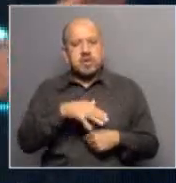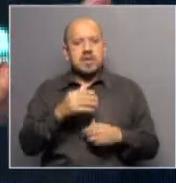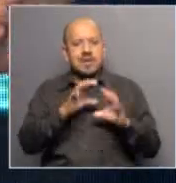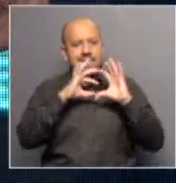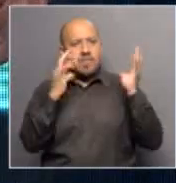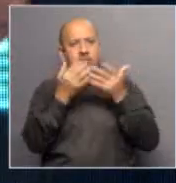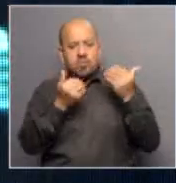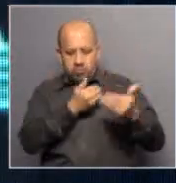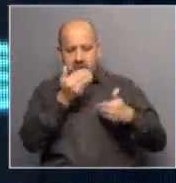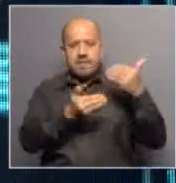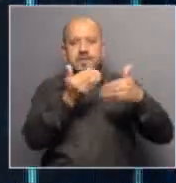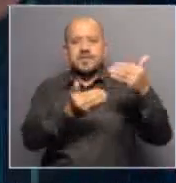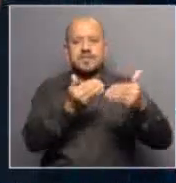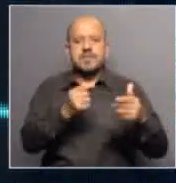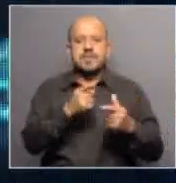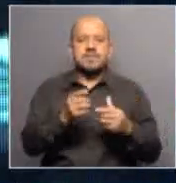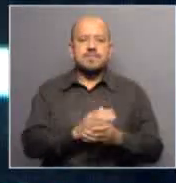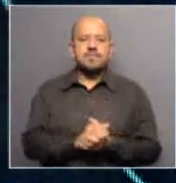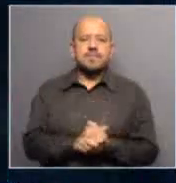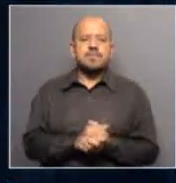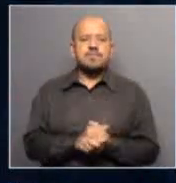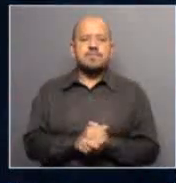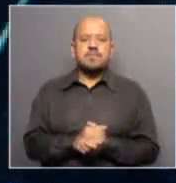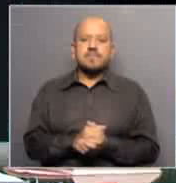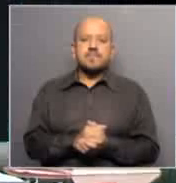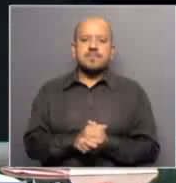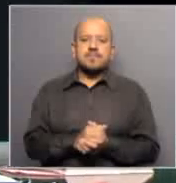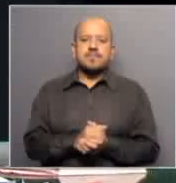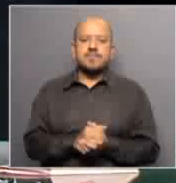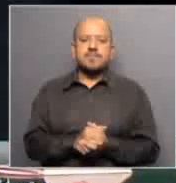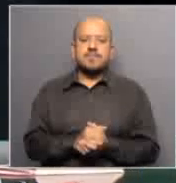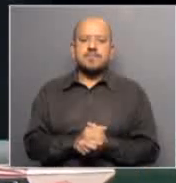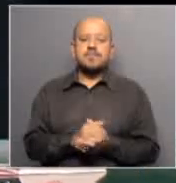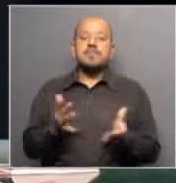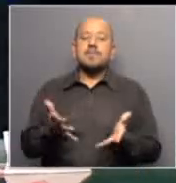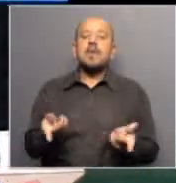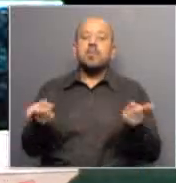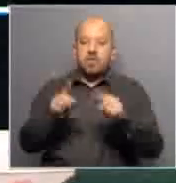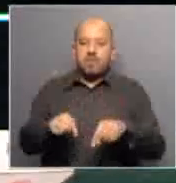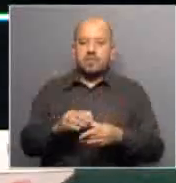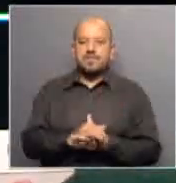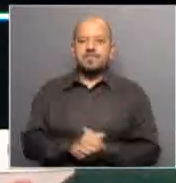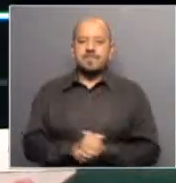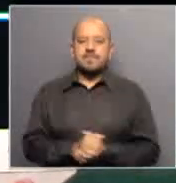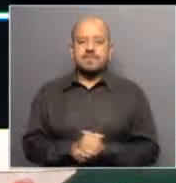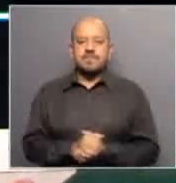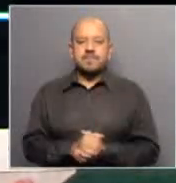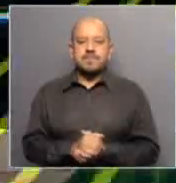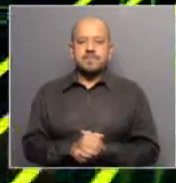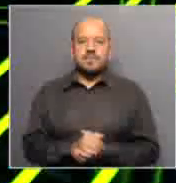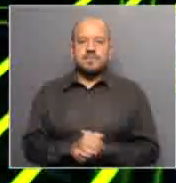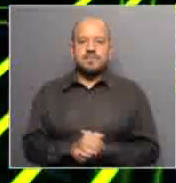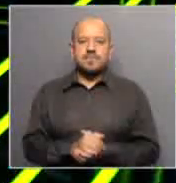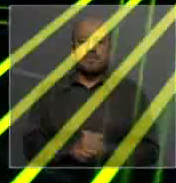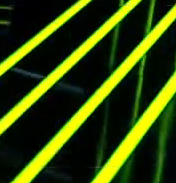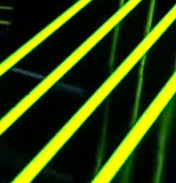avanza hacia eso, ¿eh? Bueno. El mundo avanza hacia eso. Señoras y señores, ya volvemos con la letra chica.